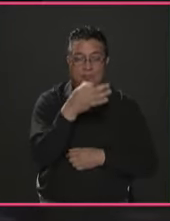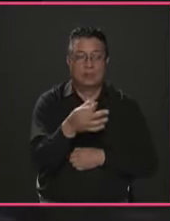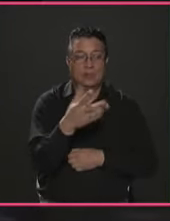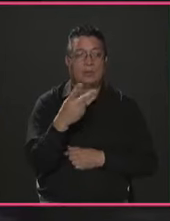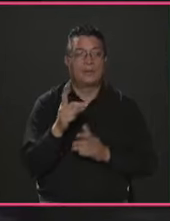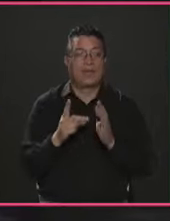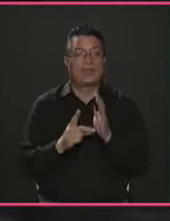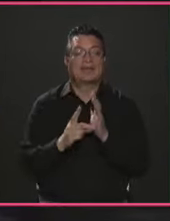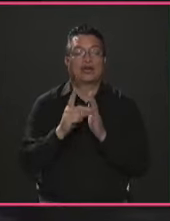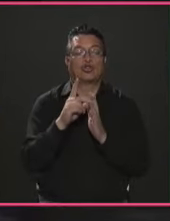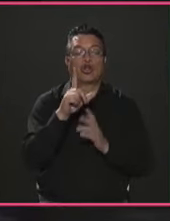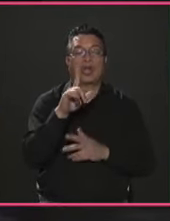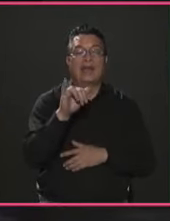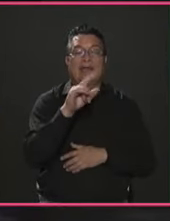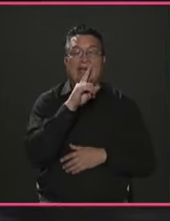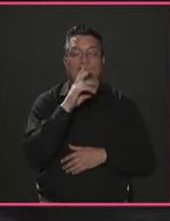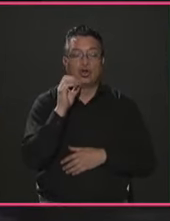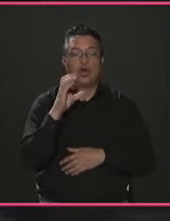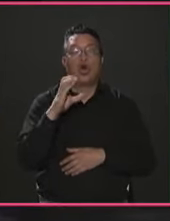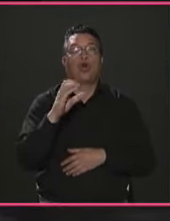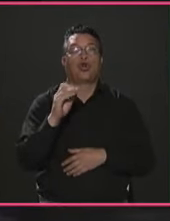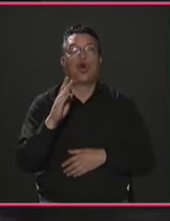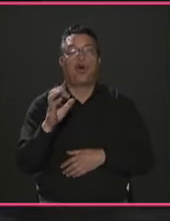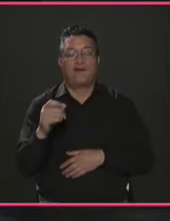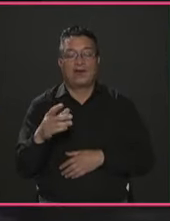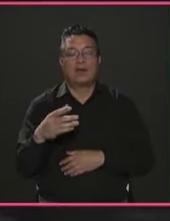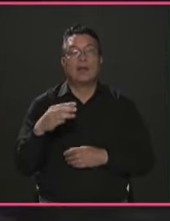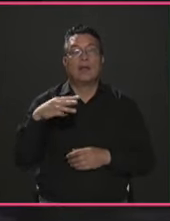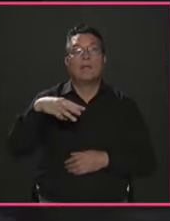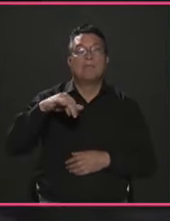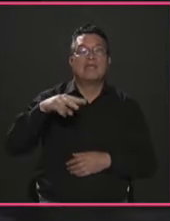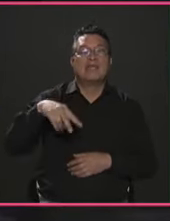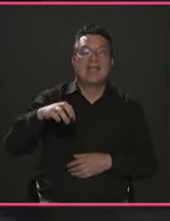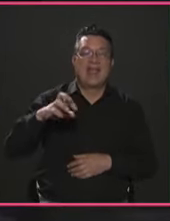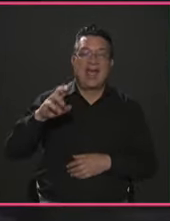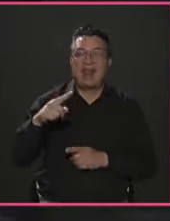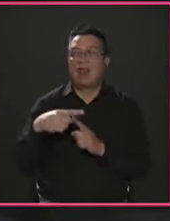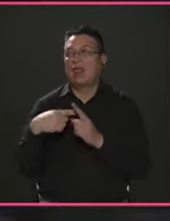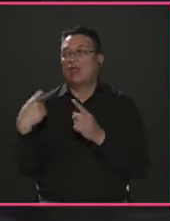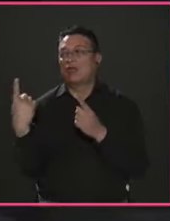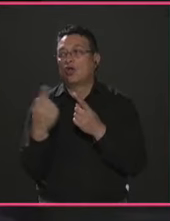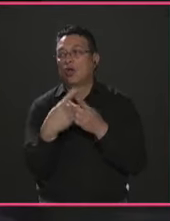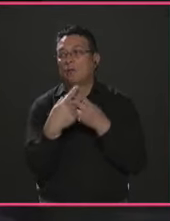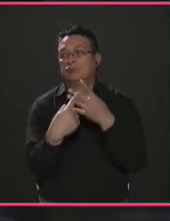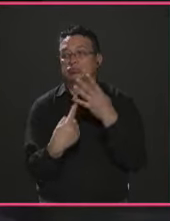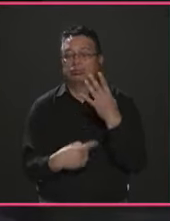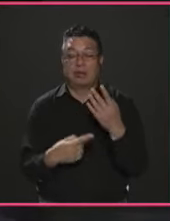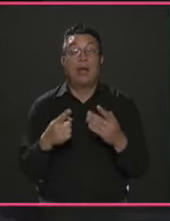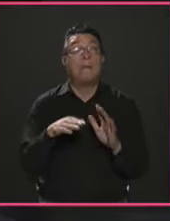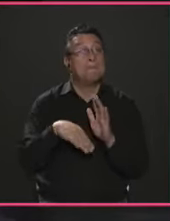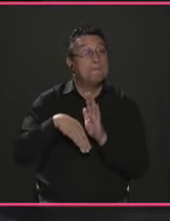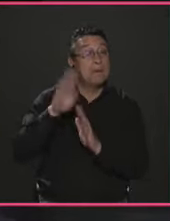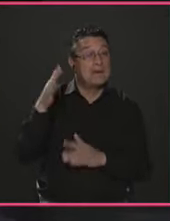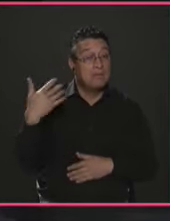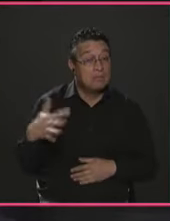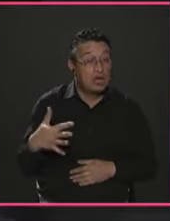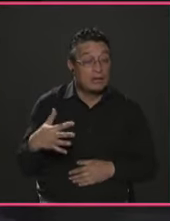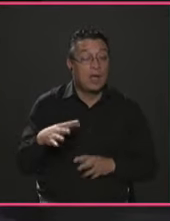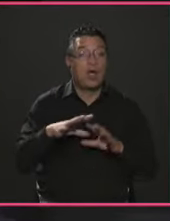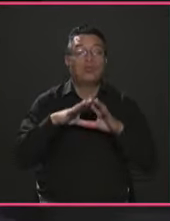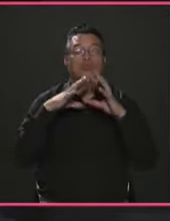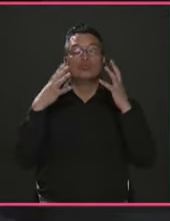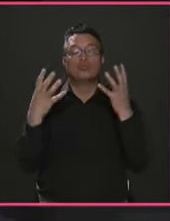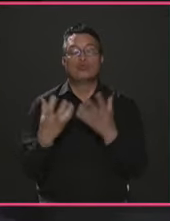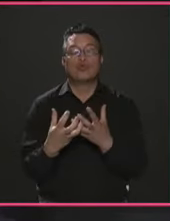desarrollo del litio del cobre de minerales en general pero la clave es que hoy día el mundo